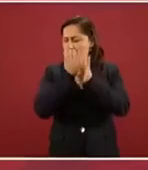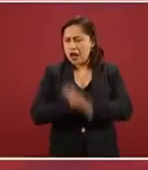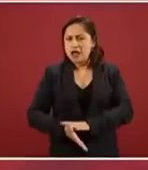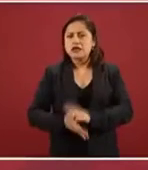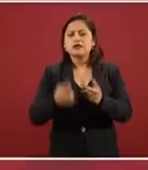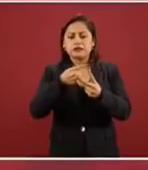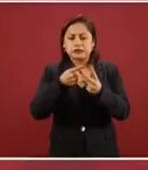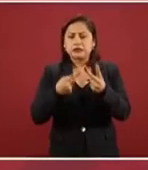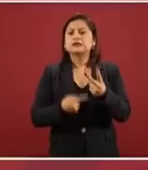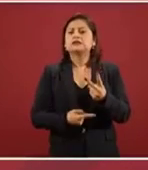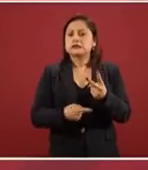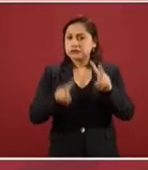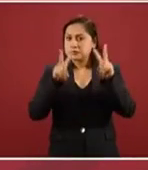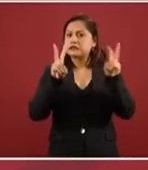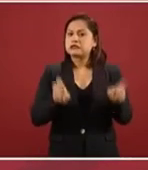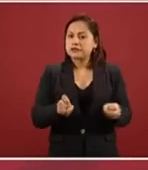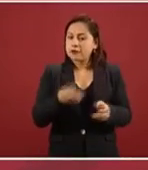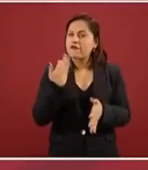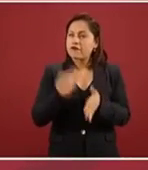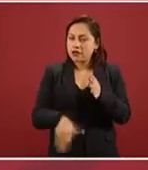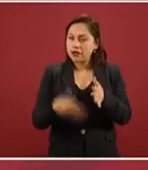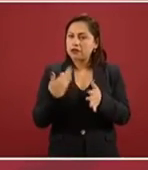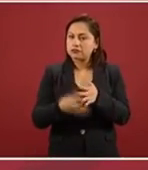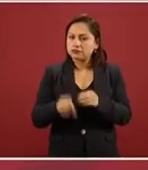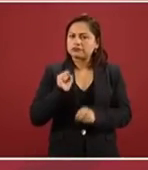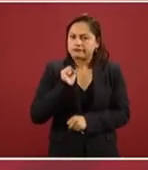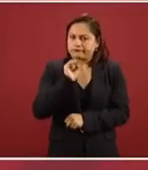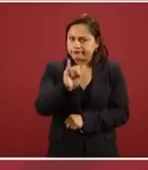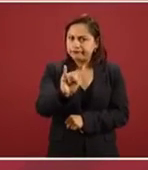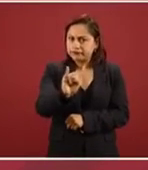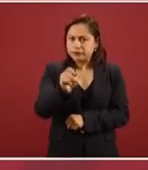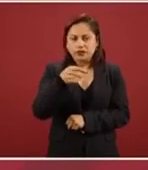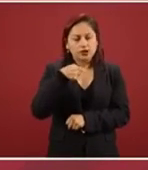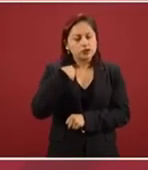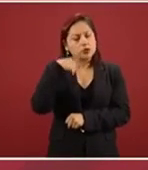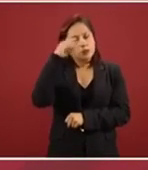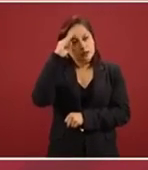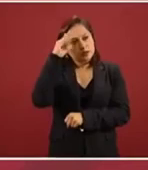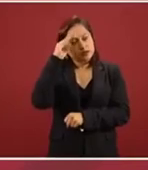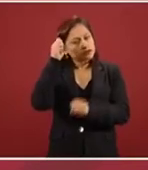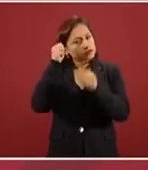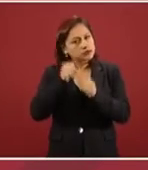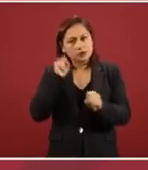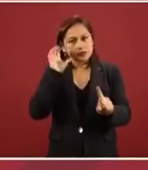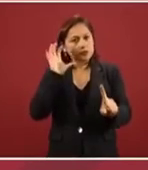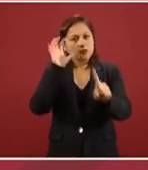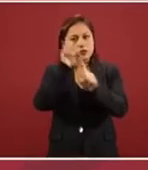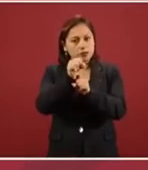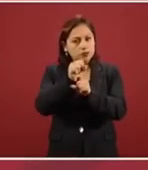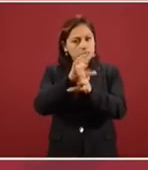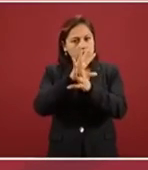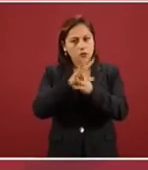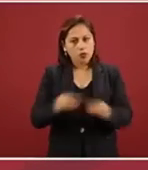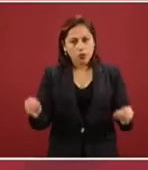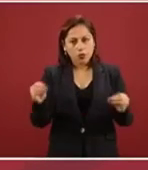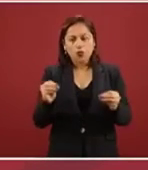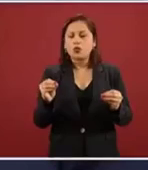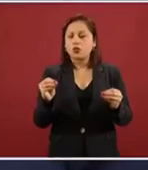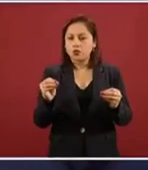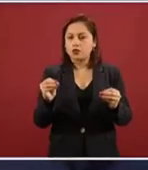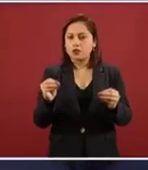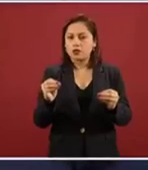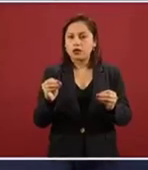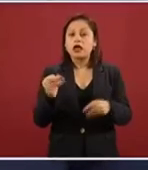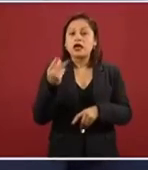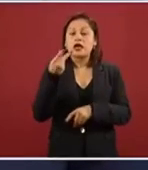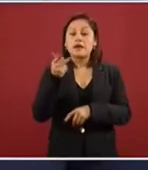eso, porque si hay honestidad y no hay